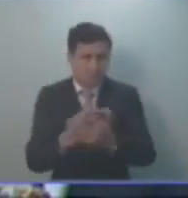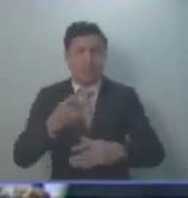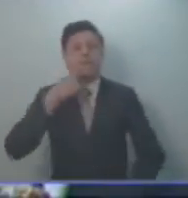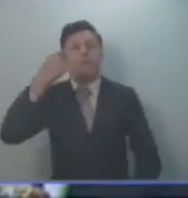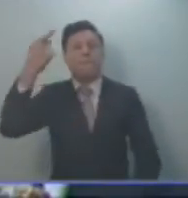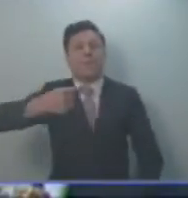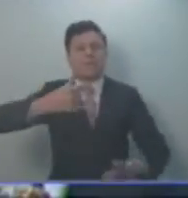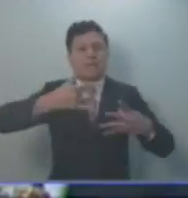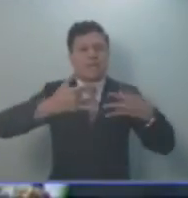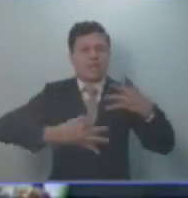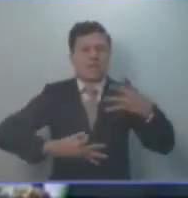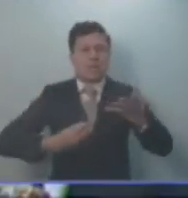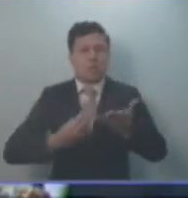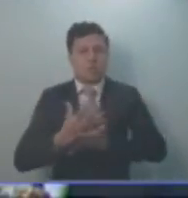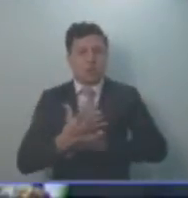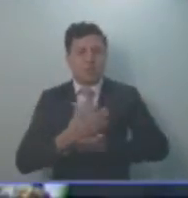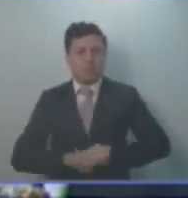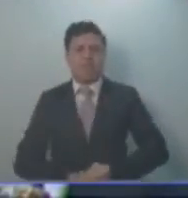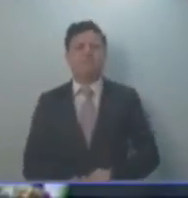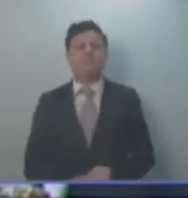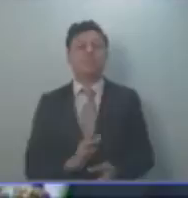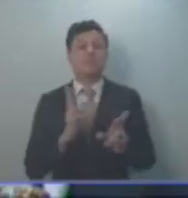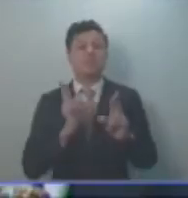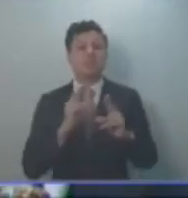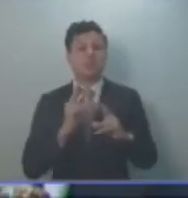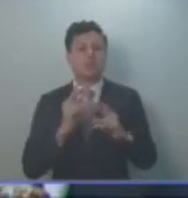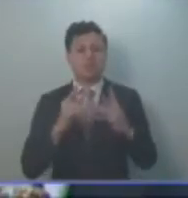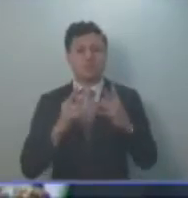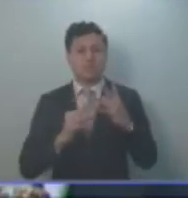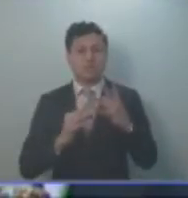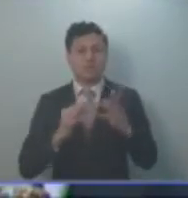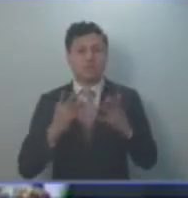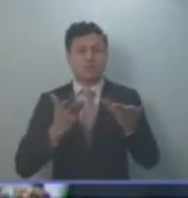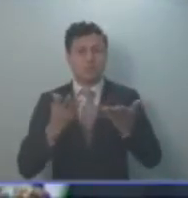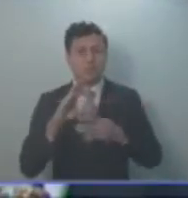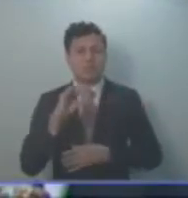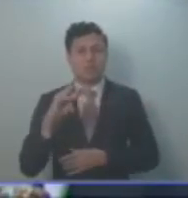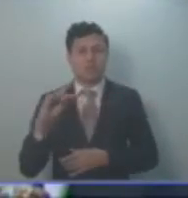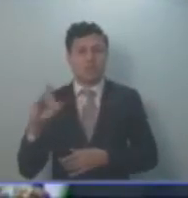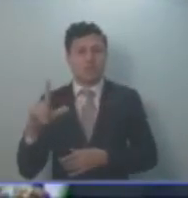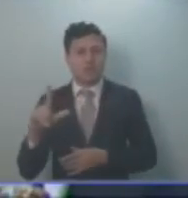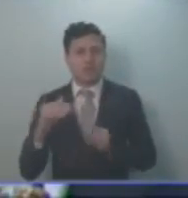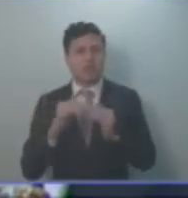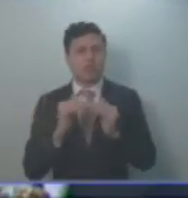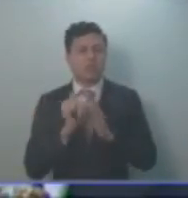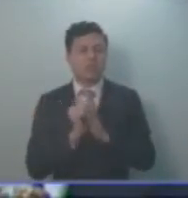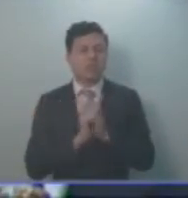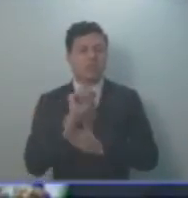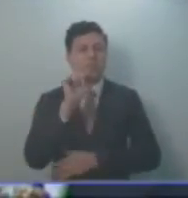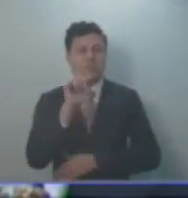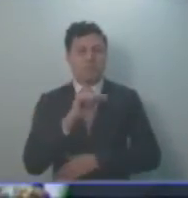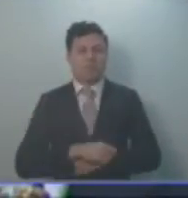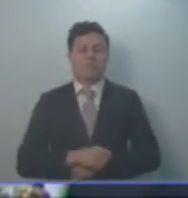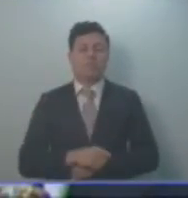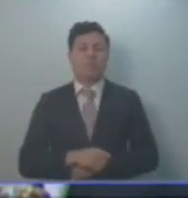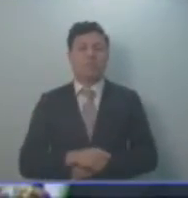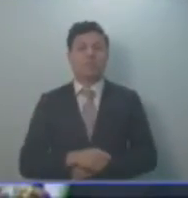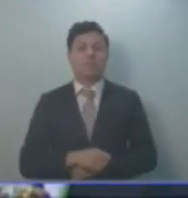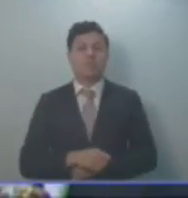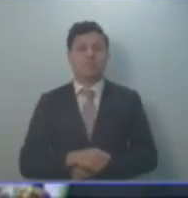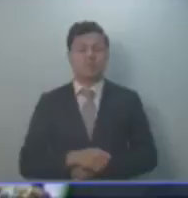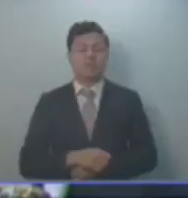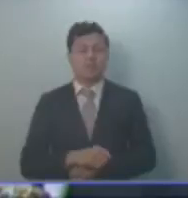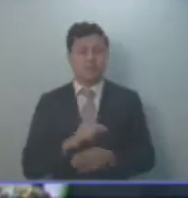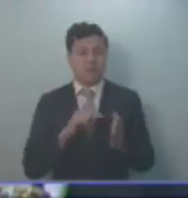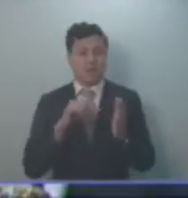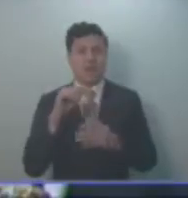las siguientes reformas a la Ley del Servicio Civil. Artículo 1. Adiciónase un literal